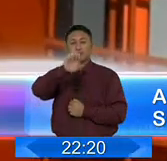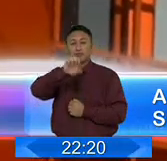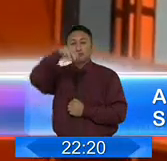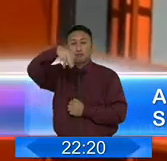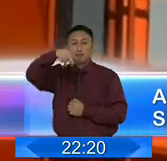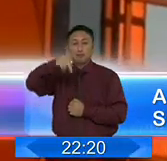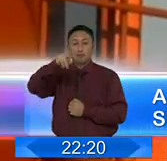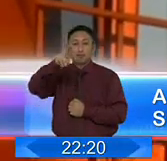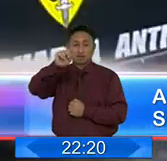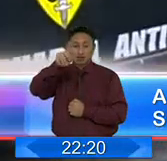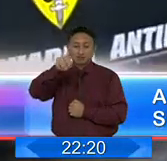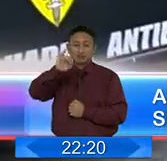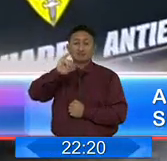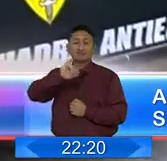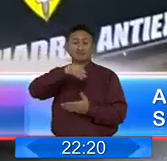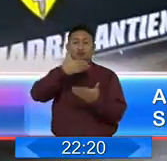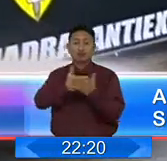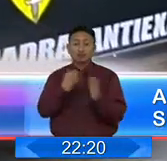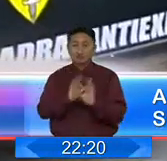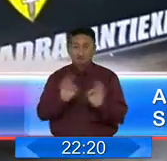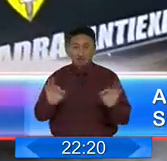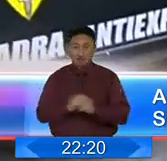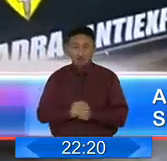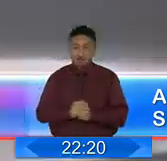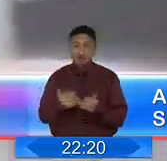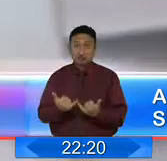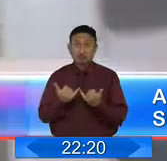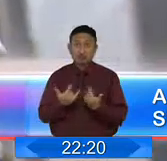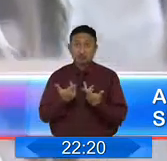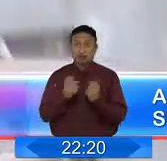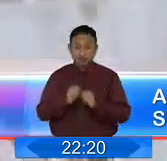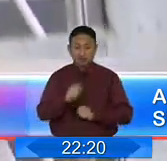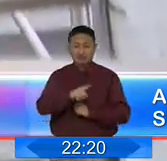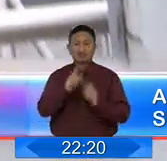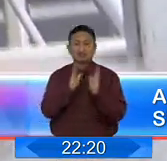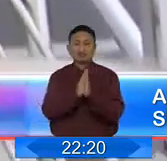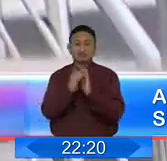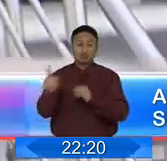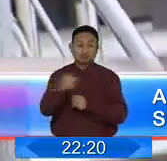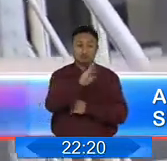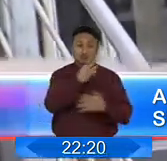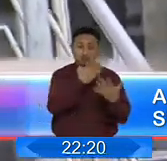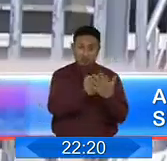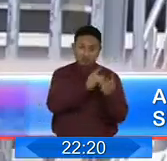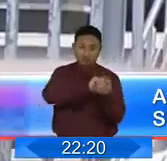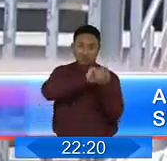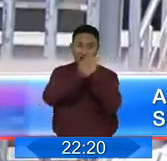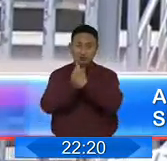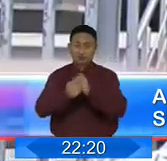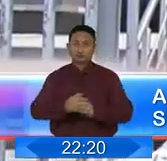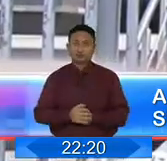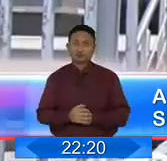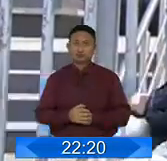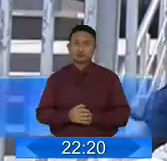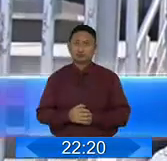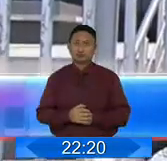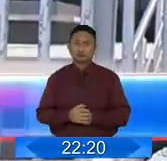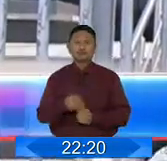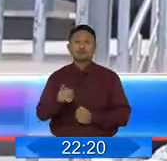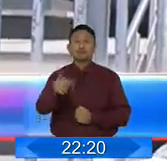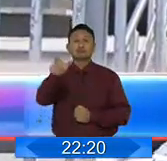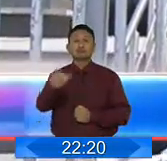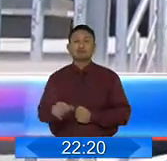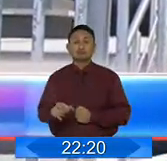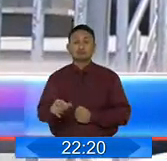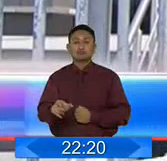presunta asociación ilícita, que hoy buscaban la revocatoria de su prisión preventiva. Tanto elemento humano